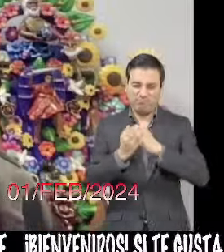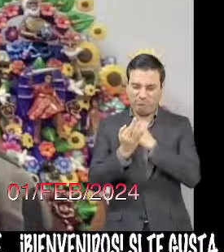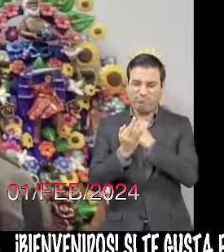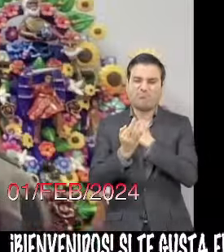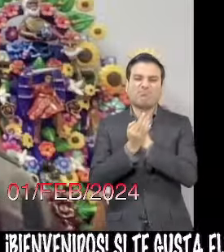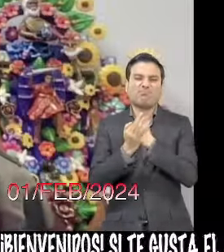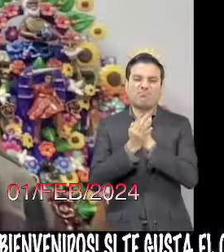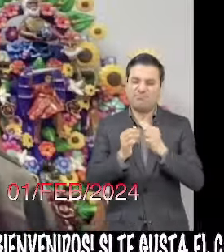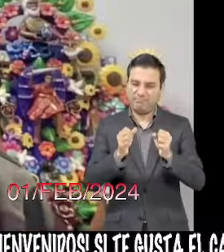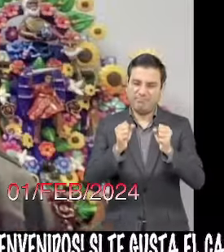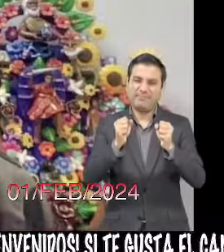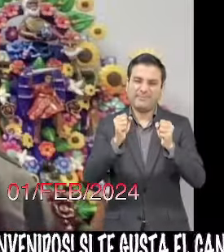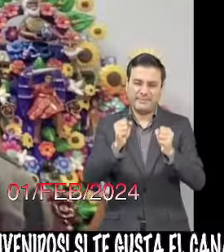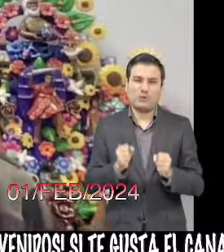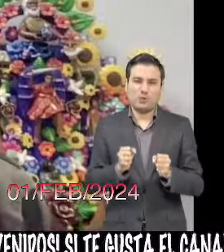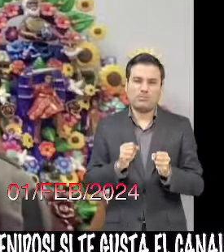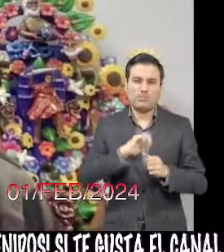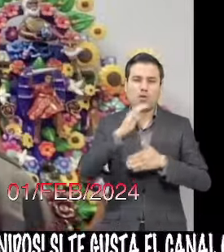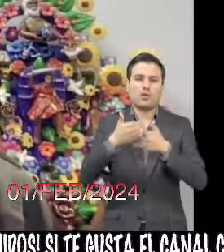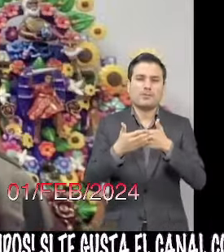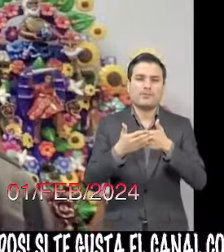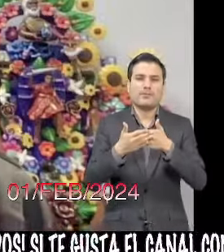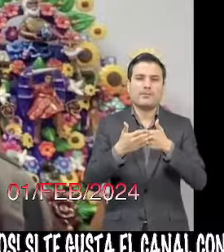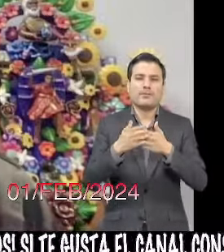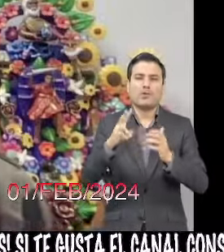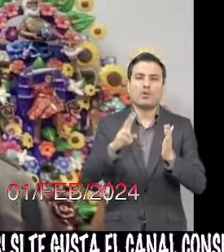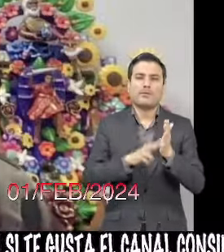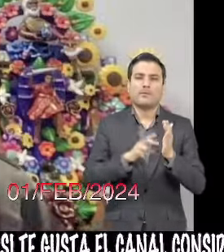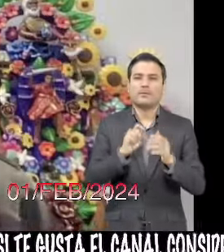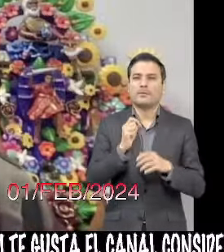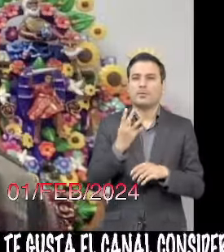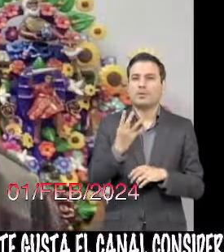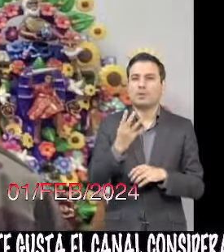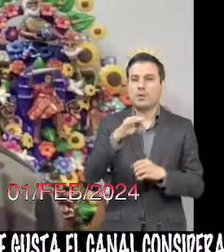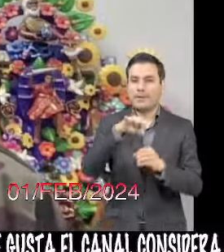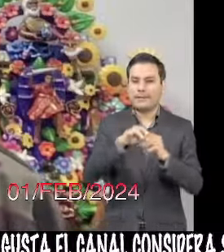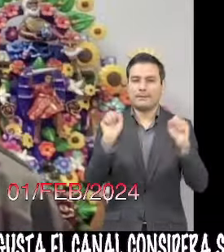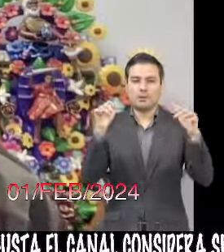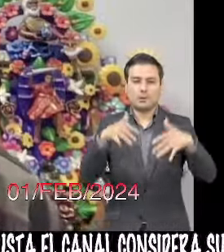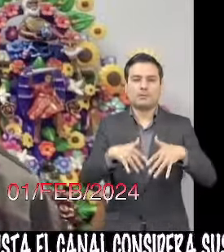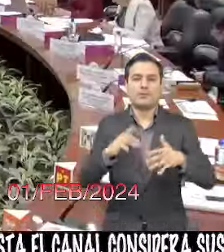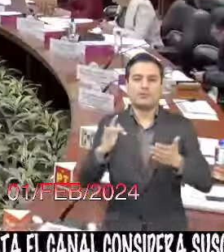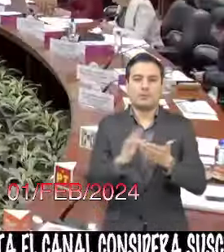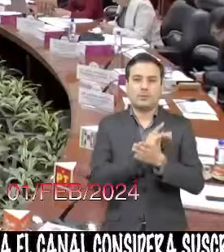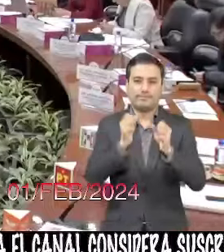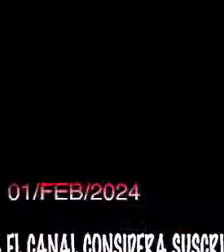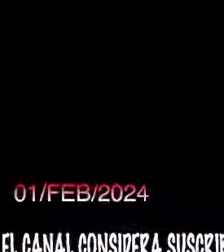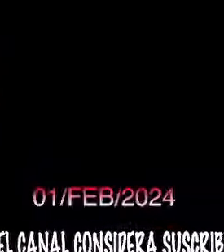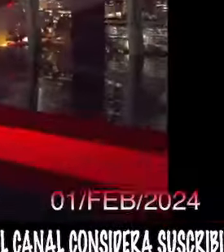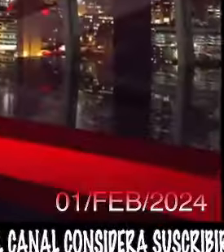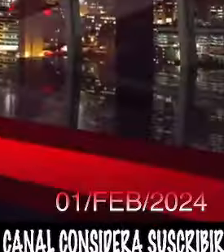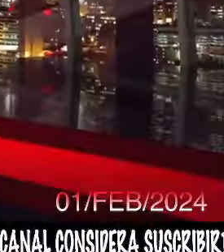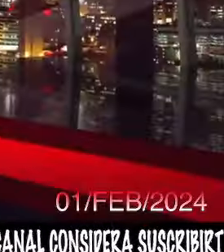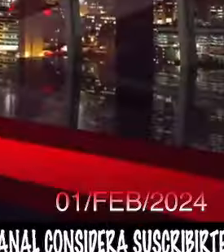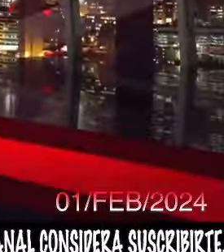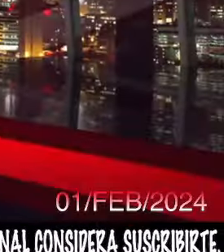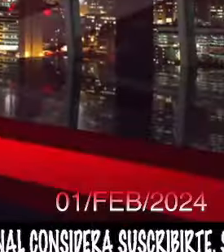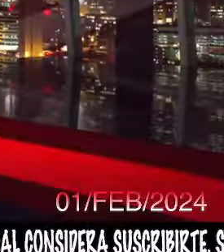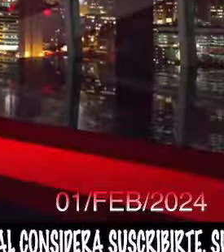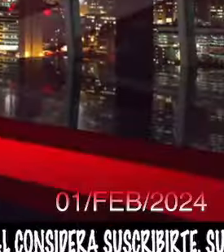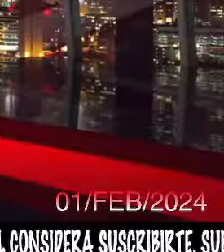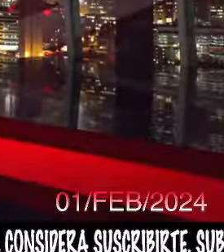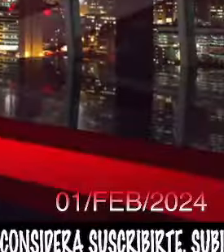apoyo popular para las elecciones de 2024. Muchas gracias, presidenta. Gracias a usted, señor